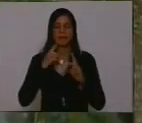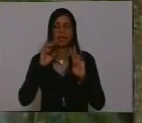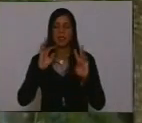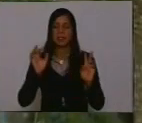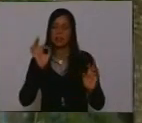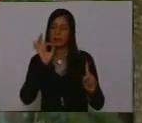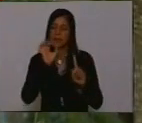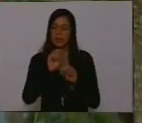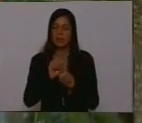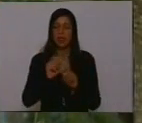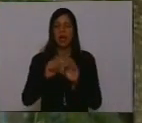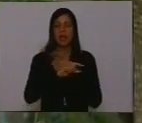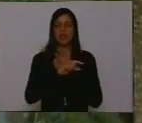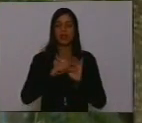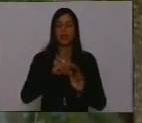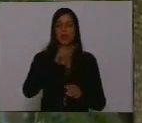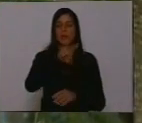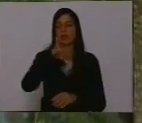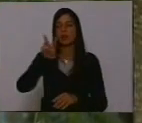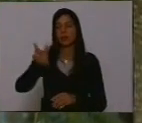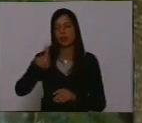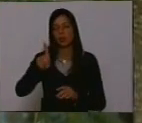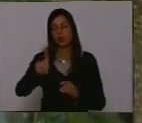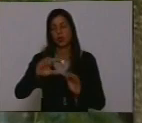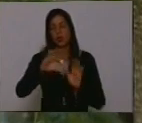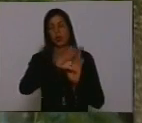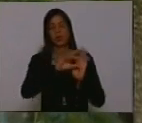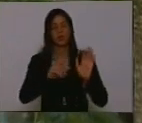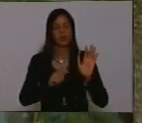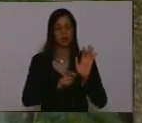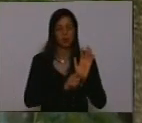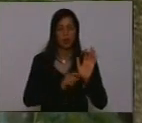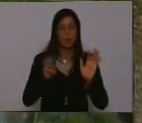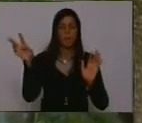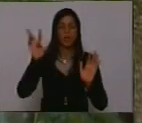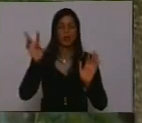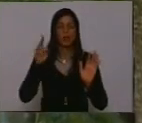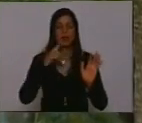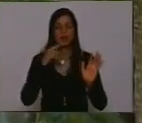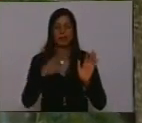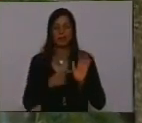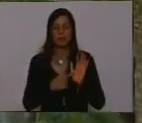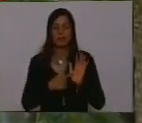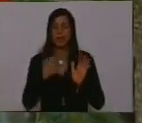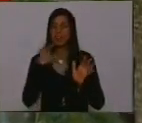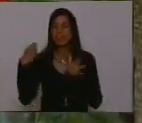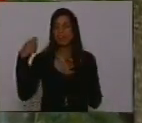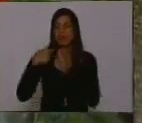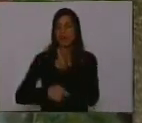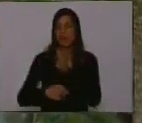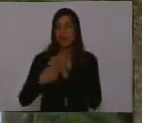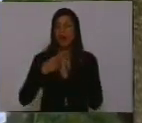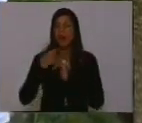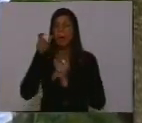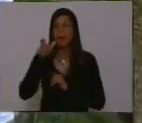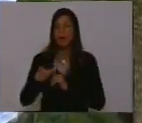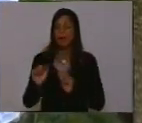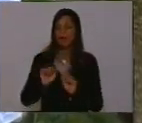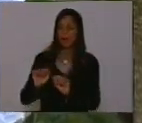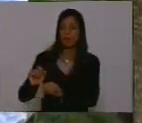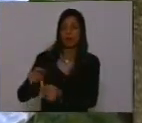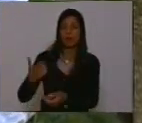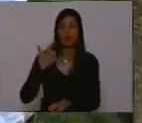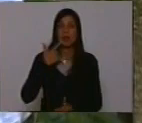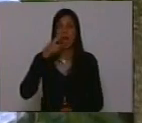expresamente en el artículo 21 de la actual Constitución de la República Bolivariana de Venezuela la prohibición de discriminación por motivos